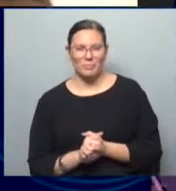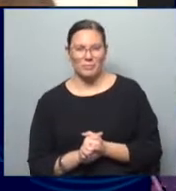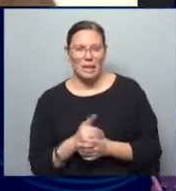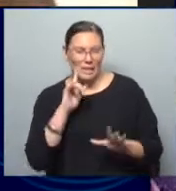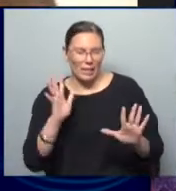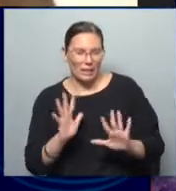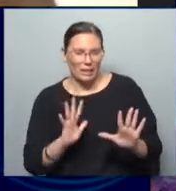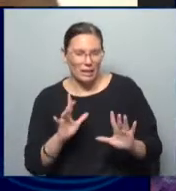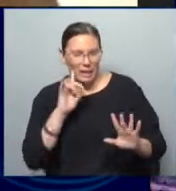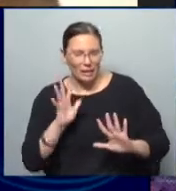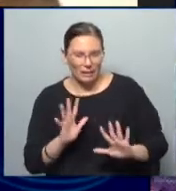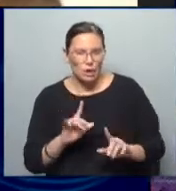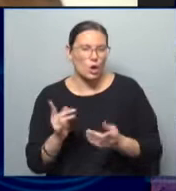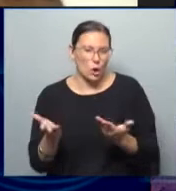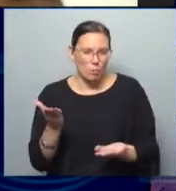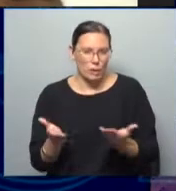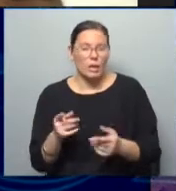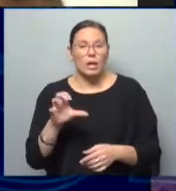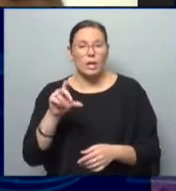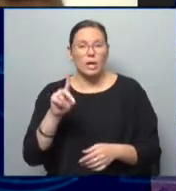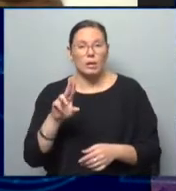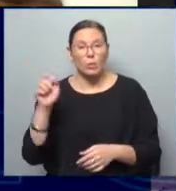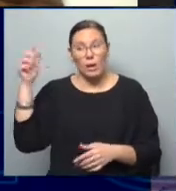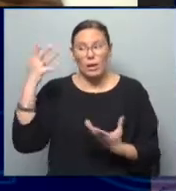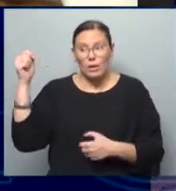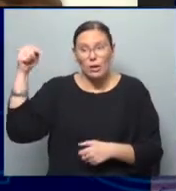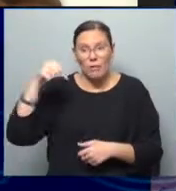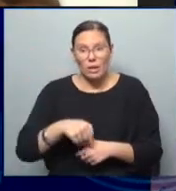Nada que ver, no, sin comparar. Yo lo que sí quiero tener a Edu es acá cuando vuelva a